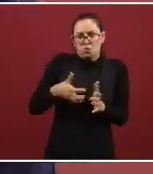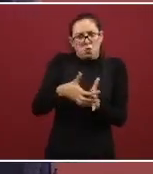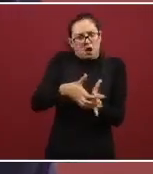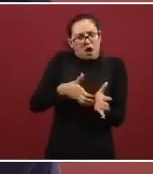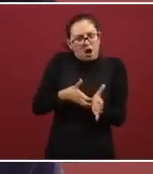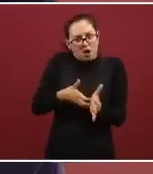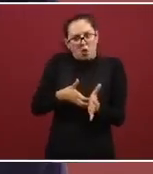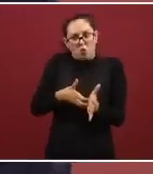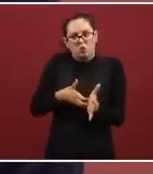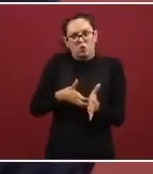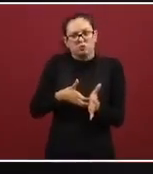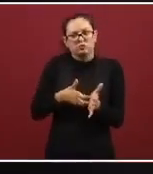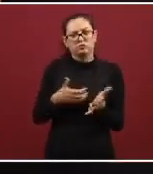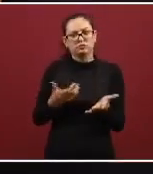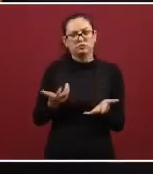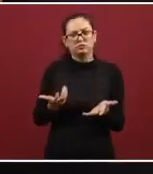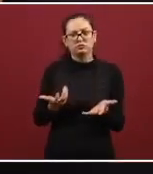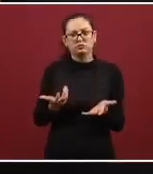de